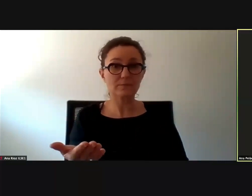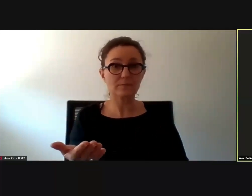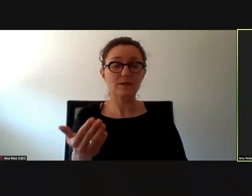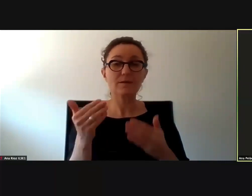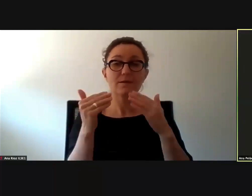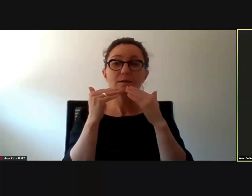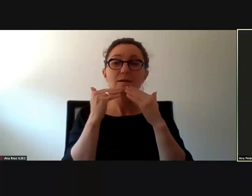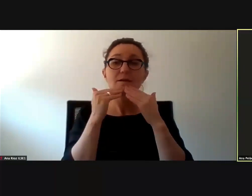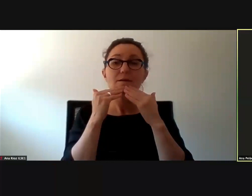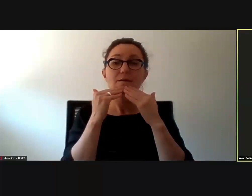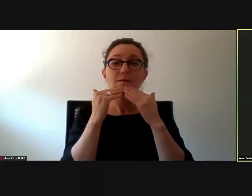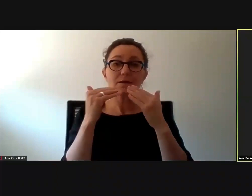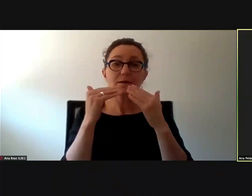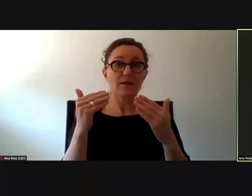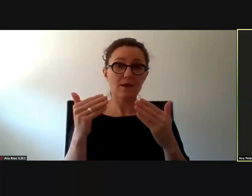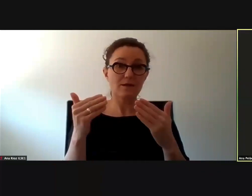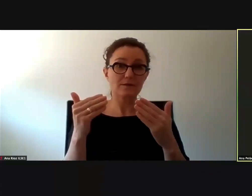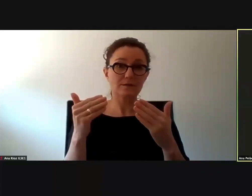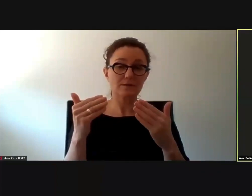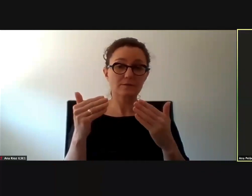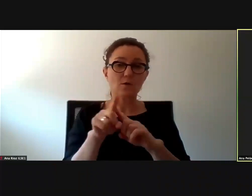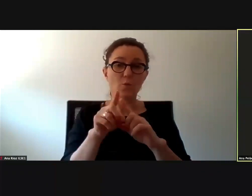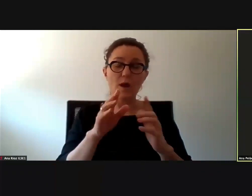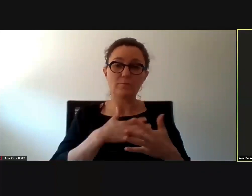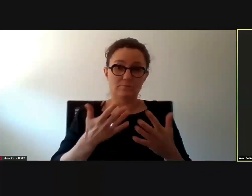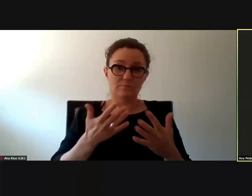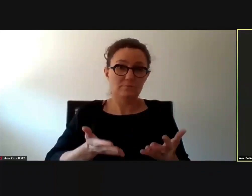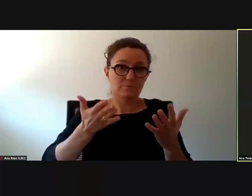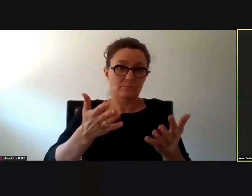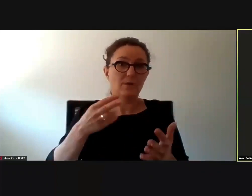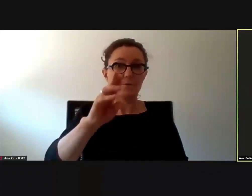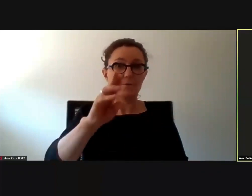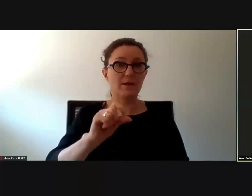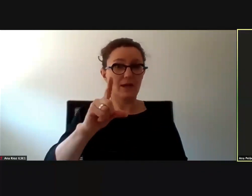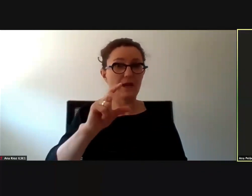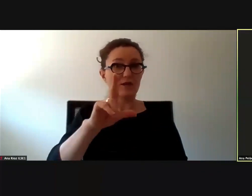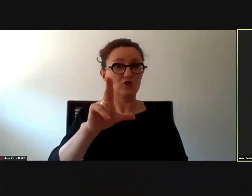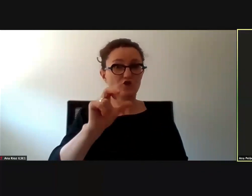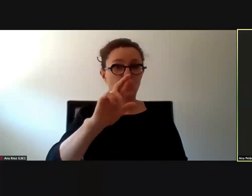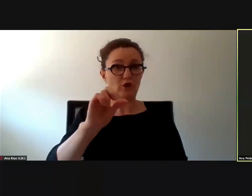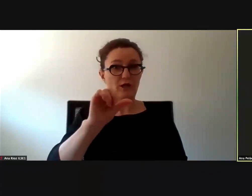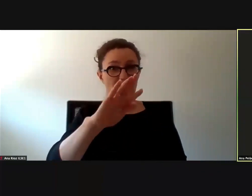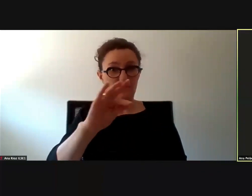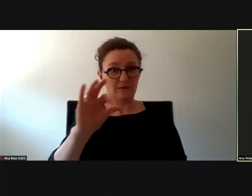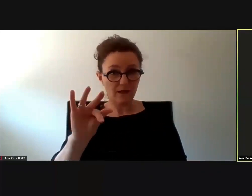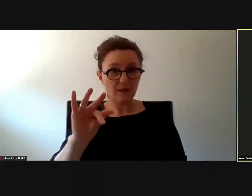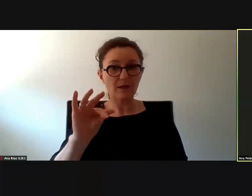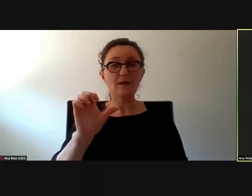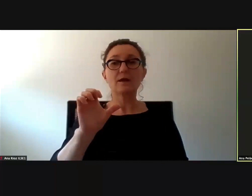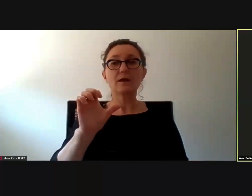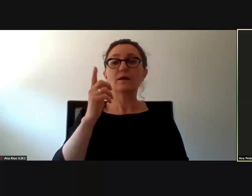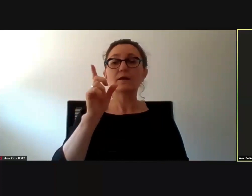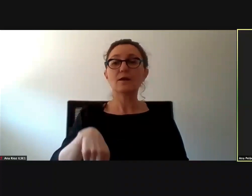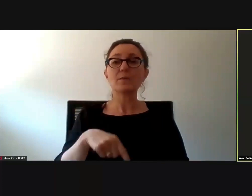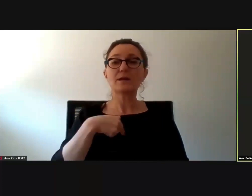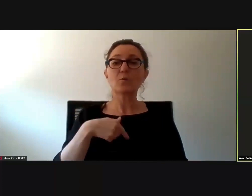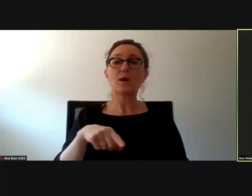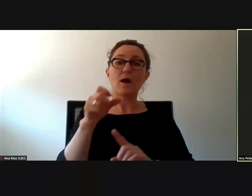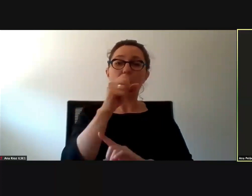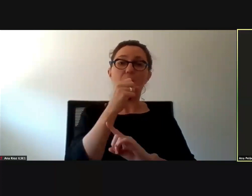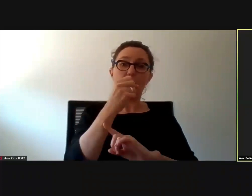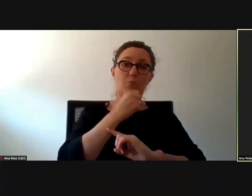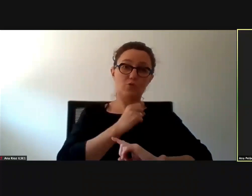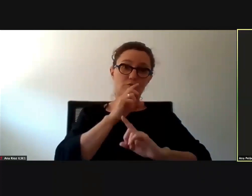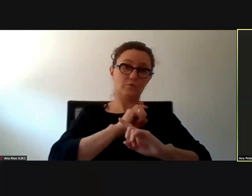generosidad de Miguel Lorente y a este respaldo fundamental de Fundación 11 para